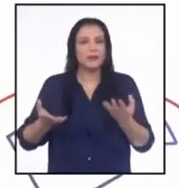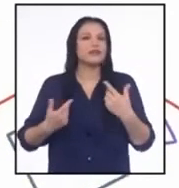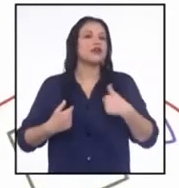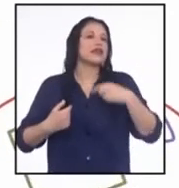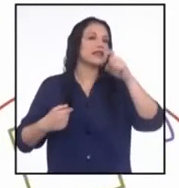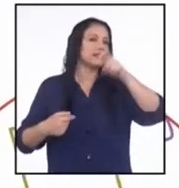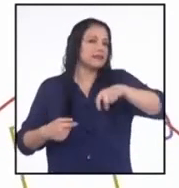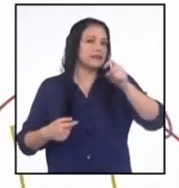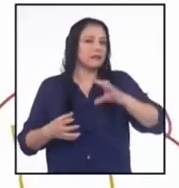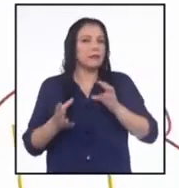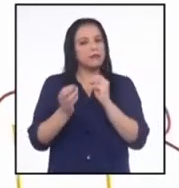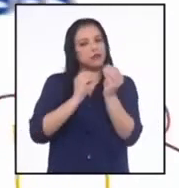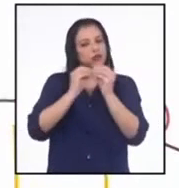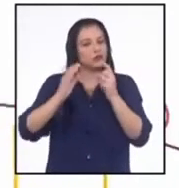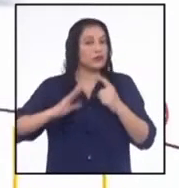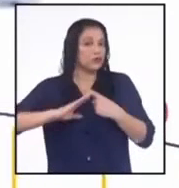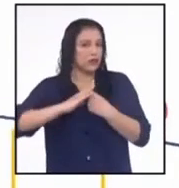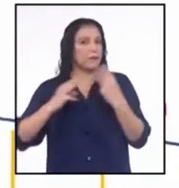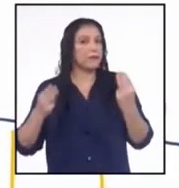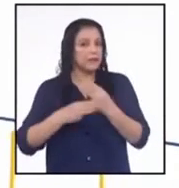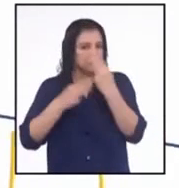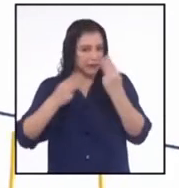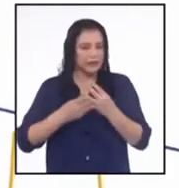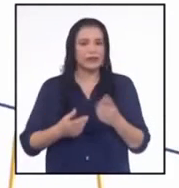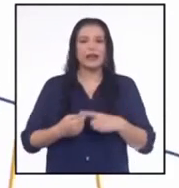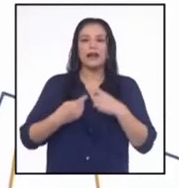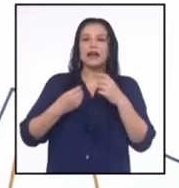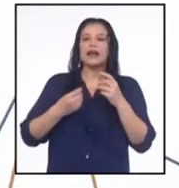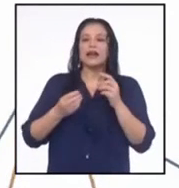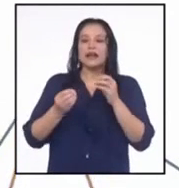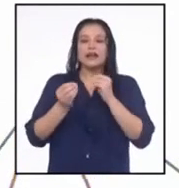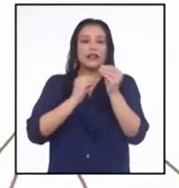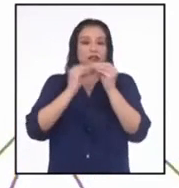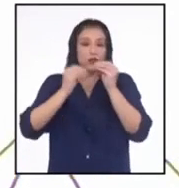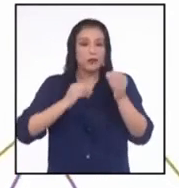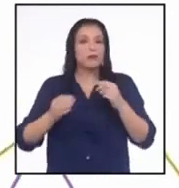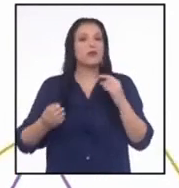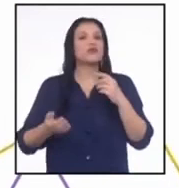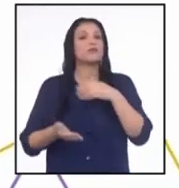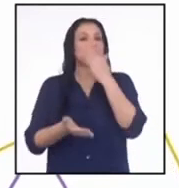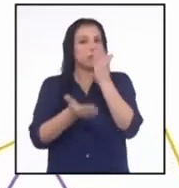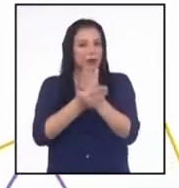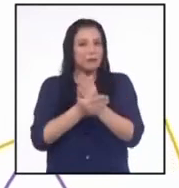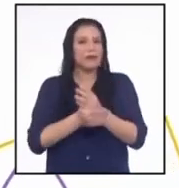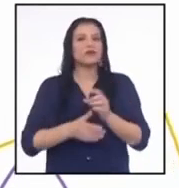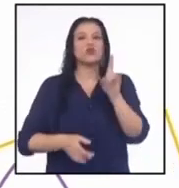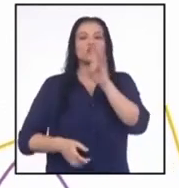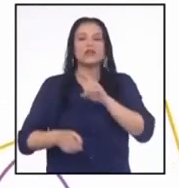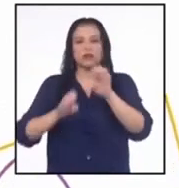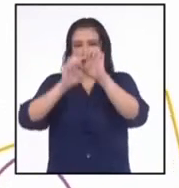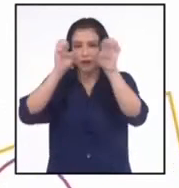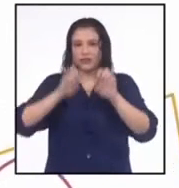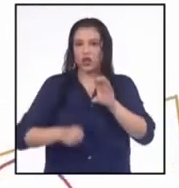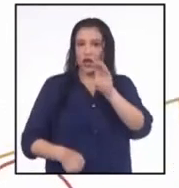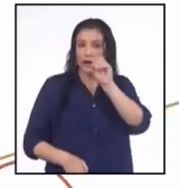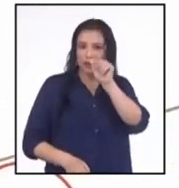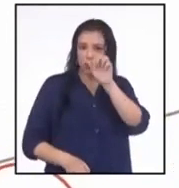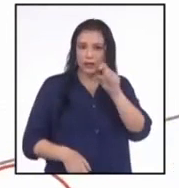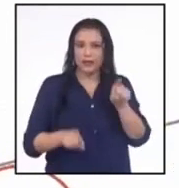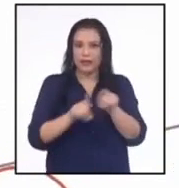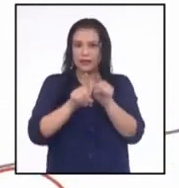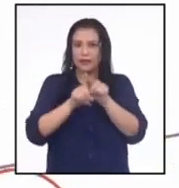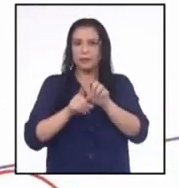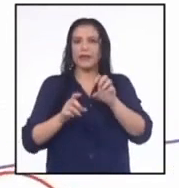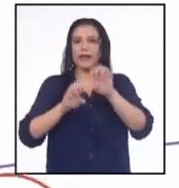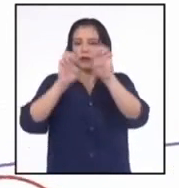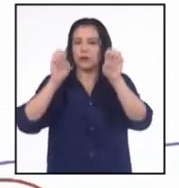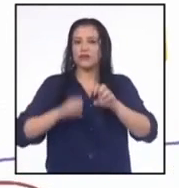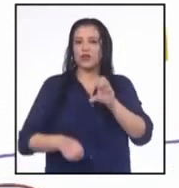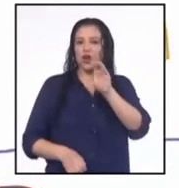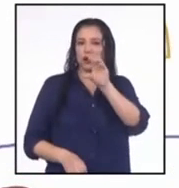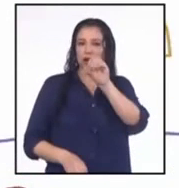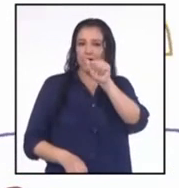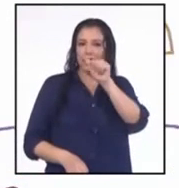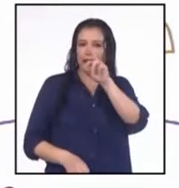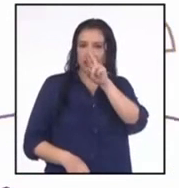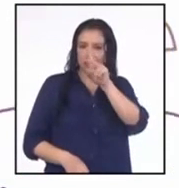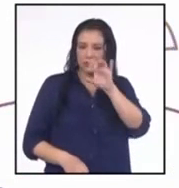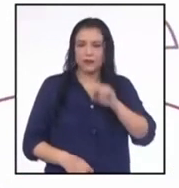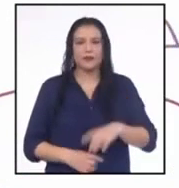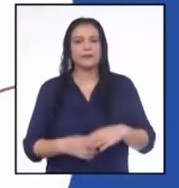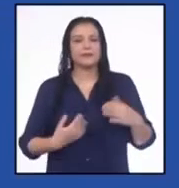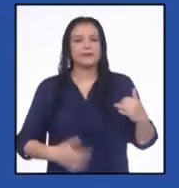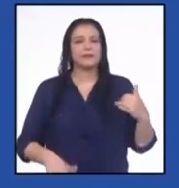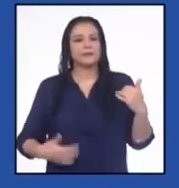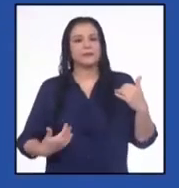resolver situaciones diversas. Resolvimos problemas utilizando la ecuación canónica y ordinaria de la parábola.